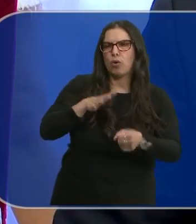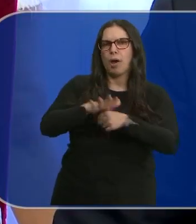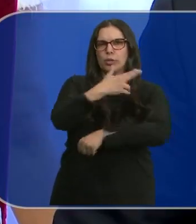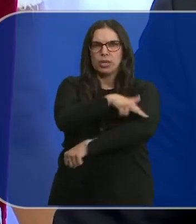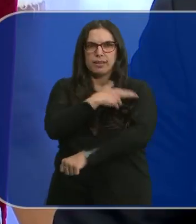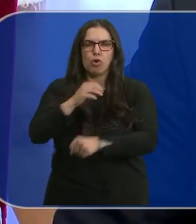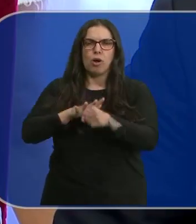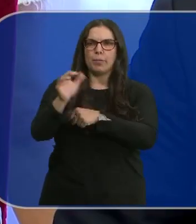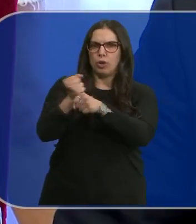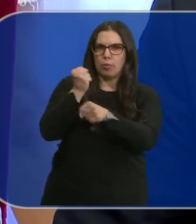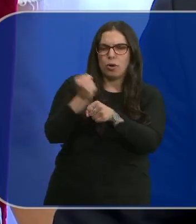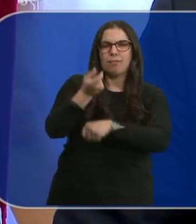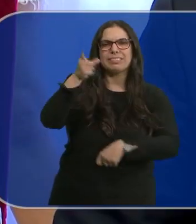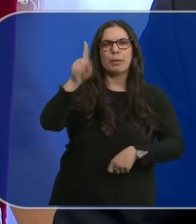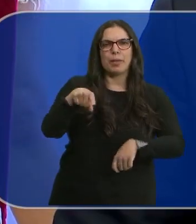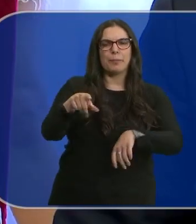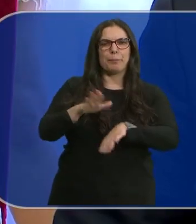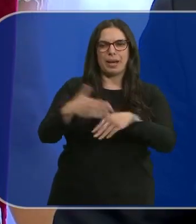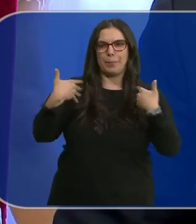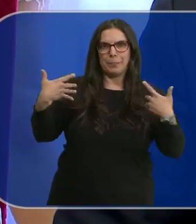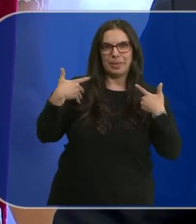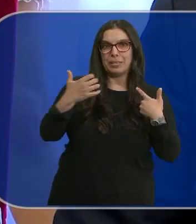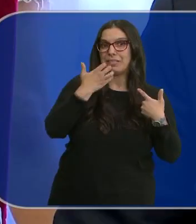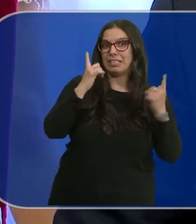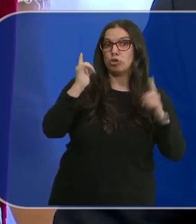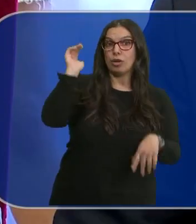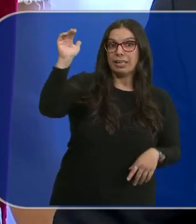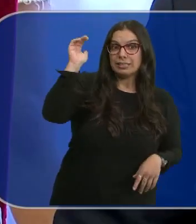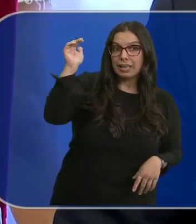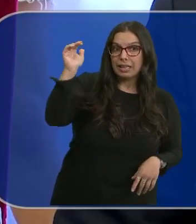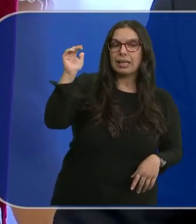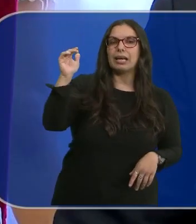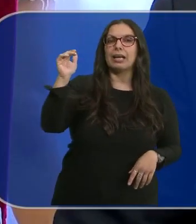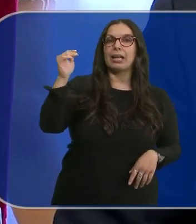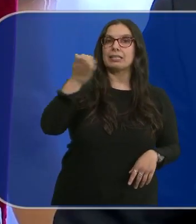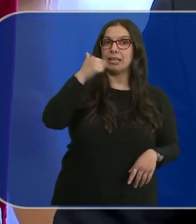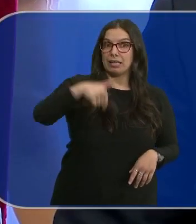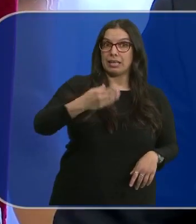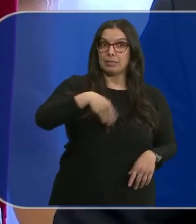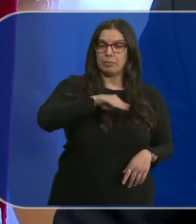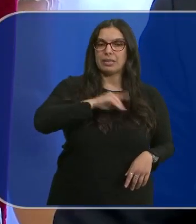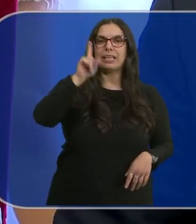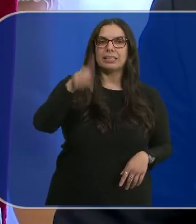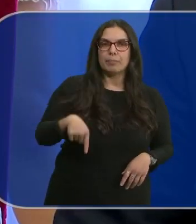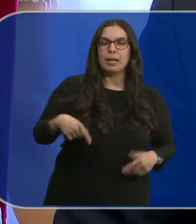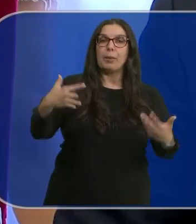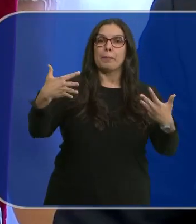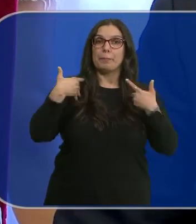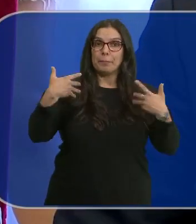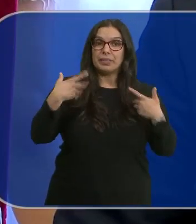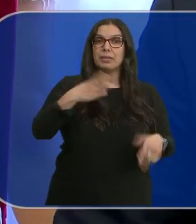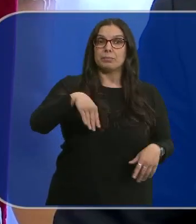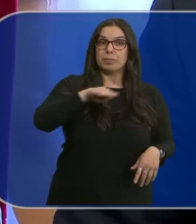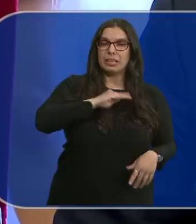sanitario, laboral, también para víctimas extranjeras que se encuentran en nuestro país y para víctimas españolas